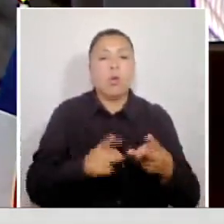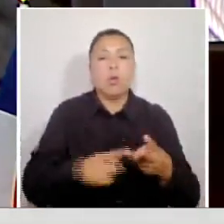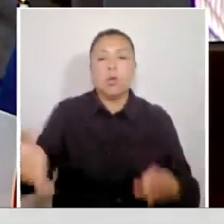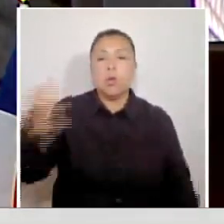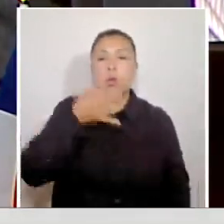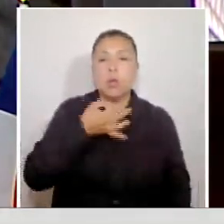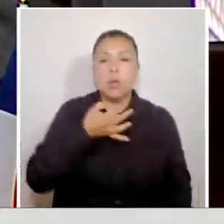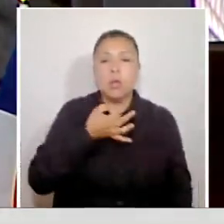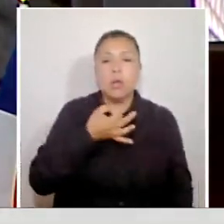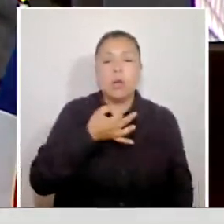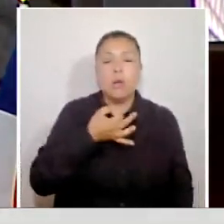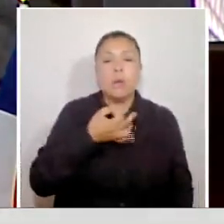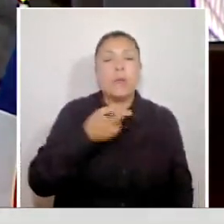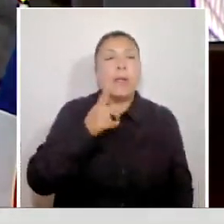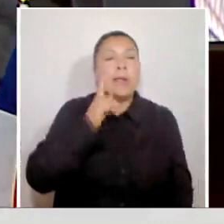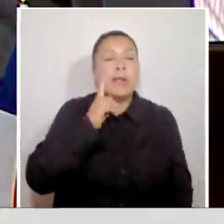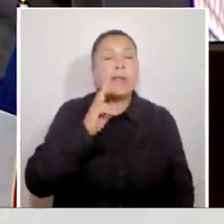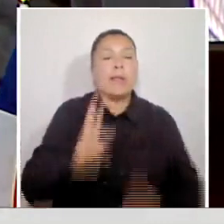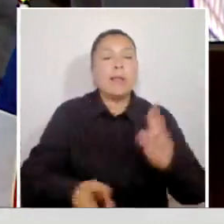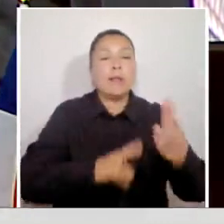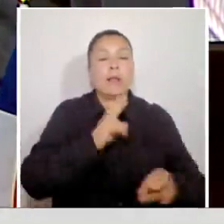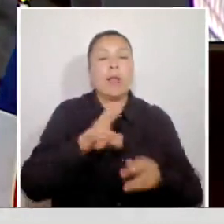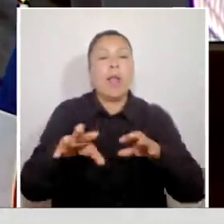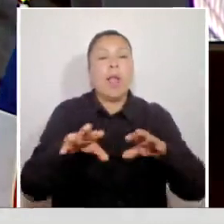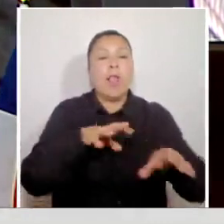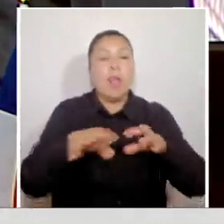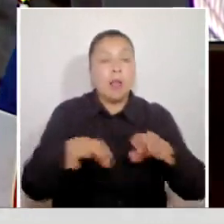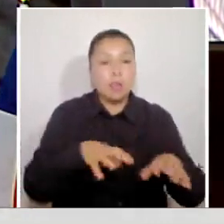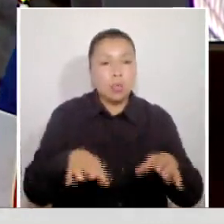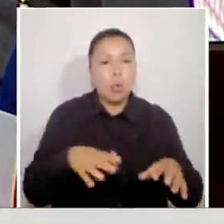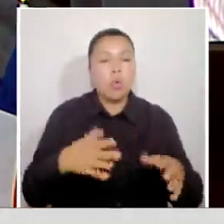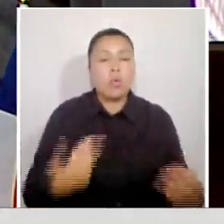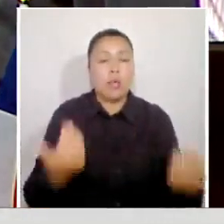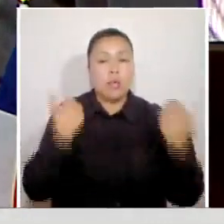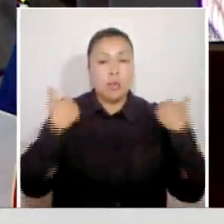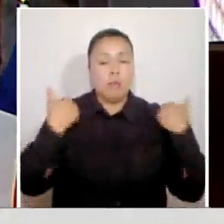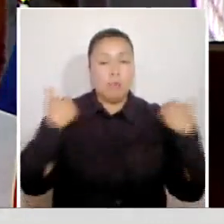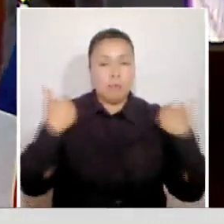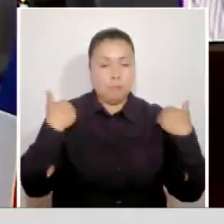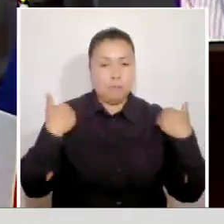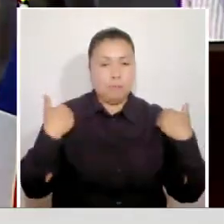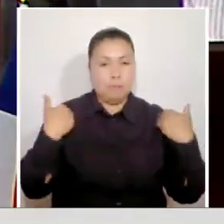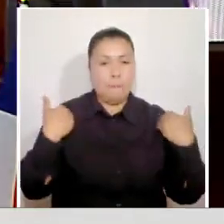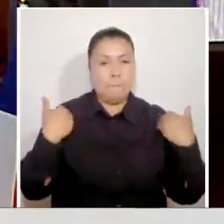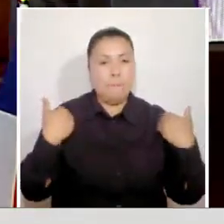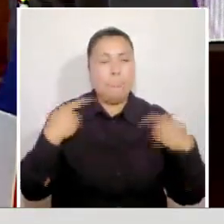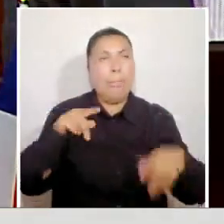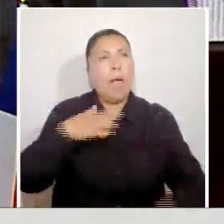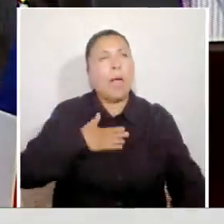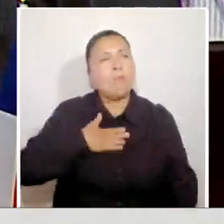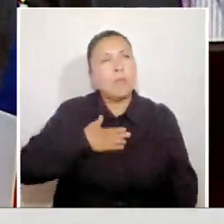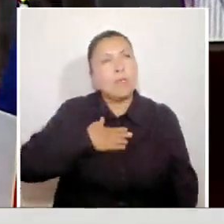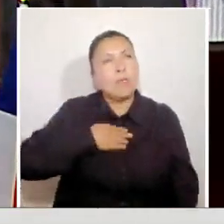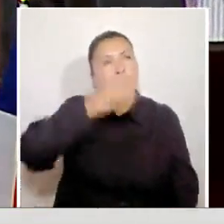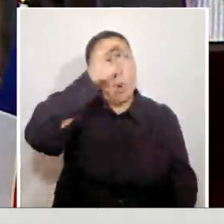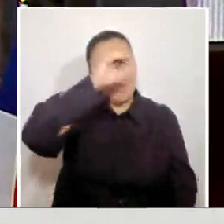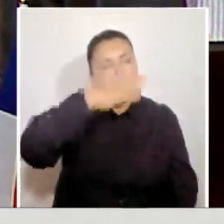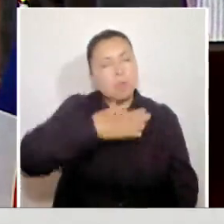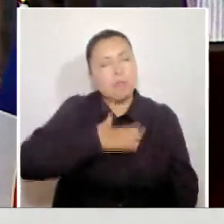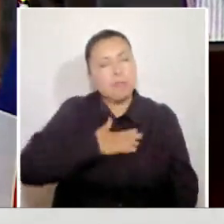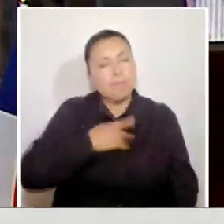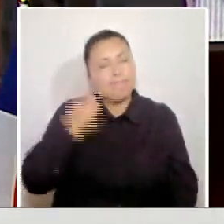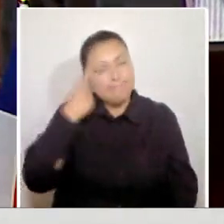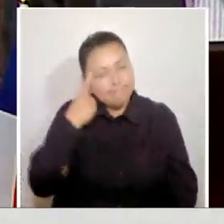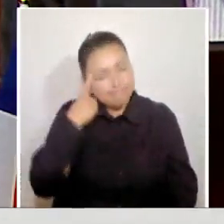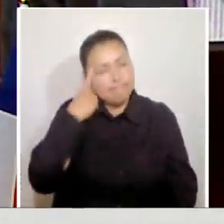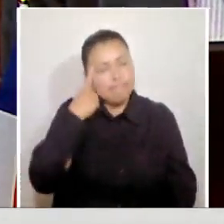vulneratus de los instrumentos asociados a la práctica del deporte y ahí en lo personal yo le daba cierto mérito a